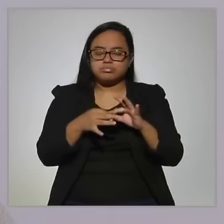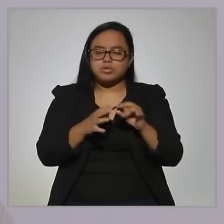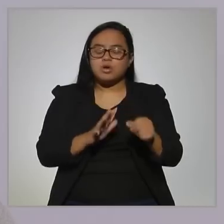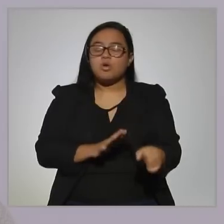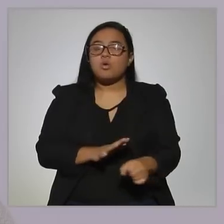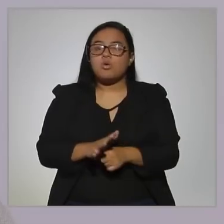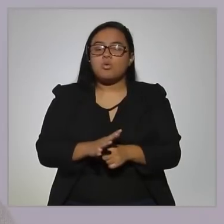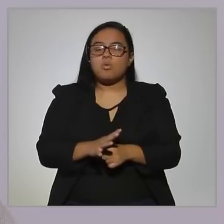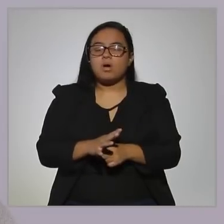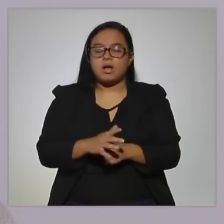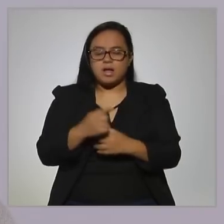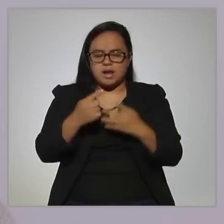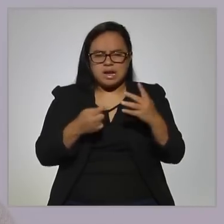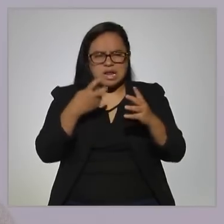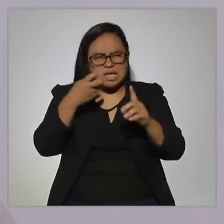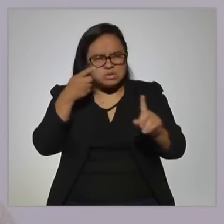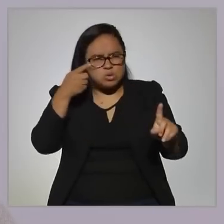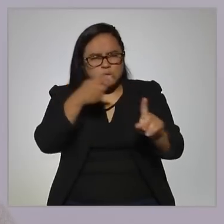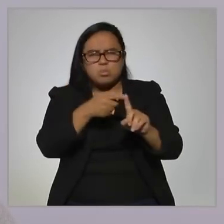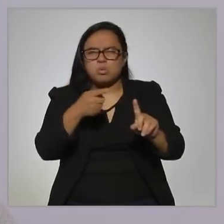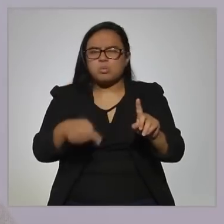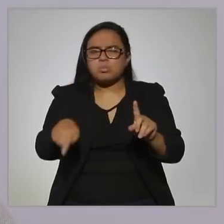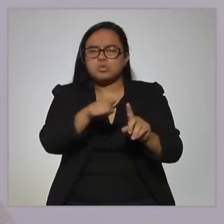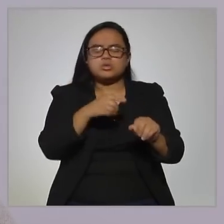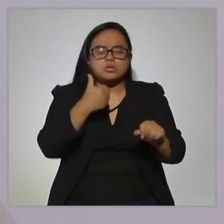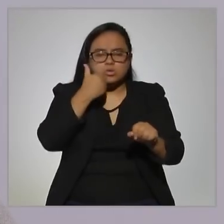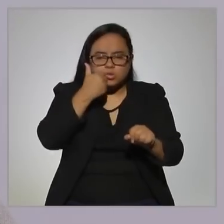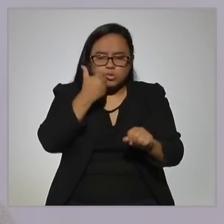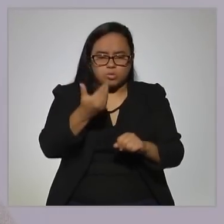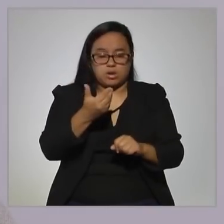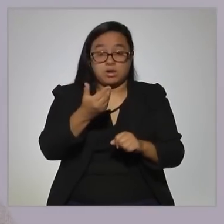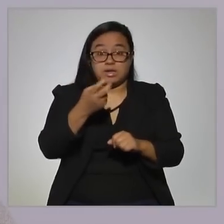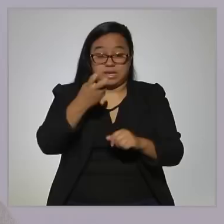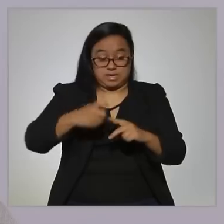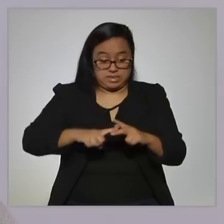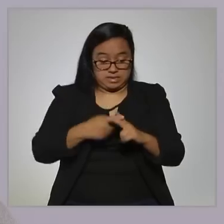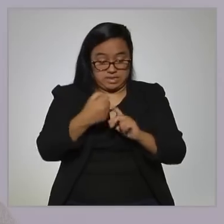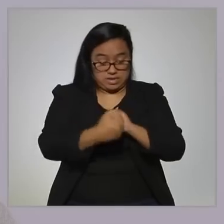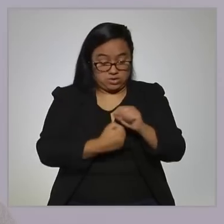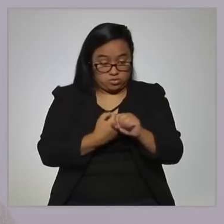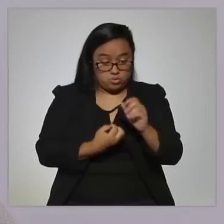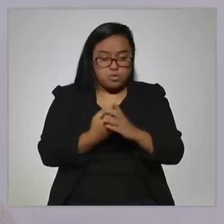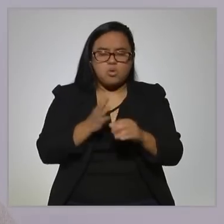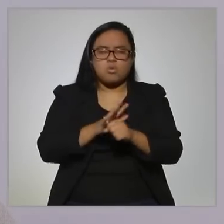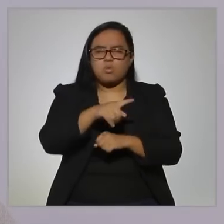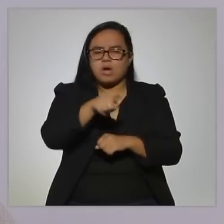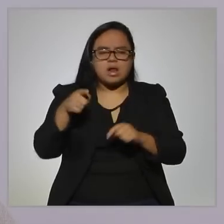son los principales propósitos que tienen precisamente cada vez que inicia un año nuevo.